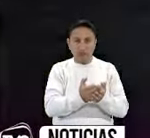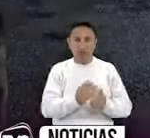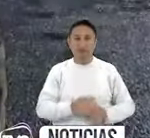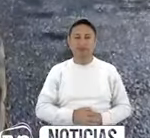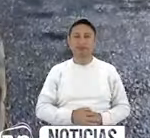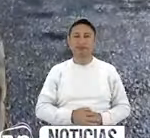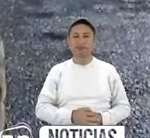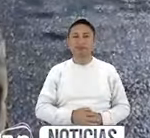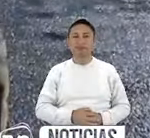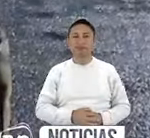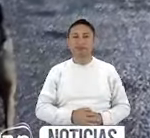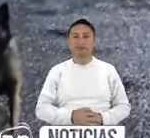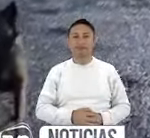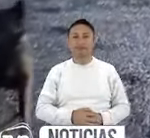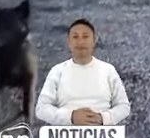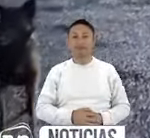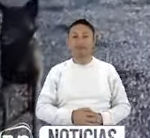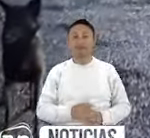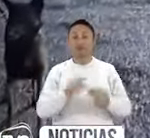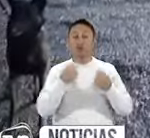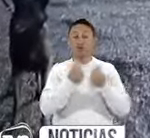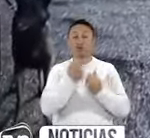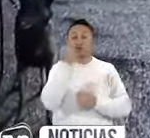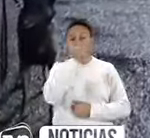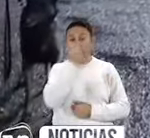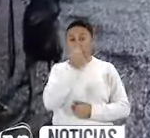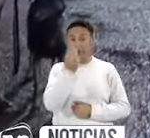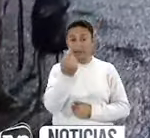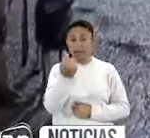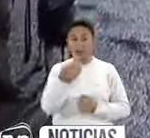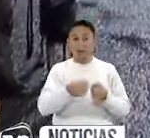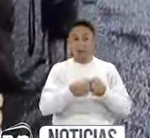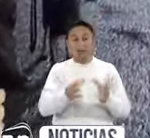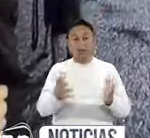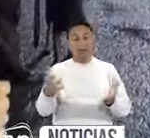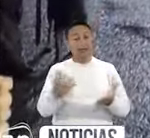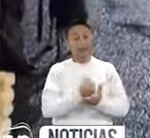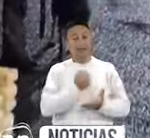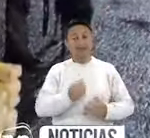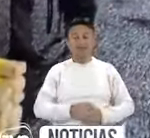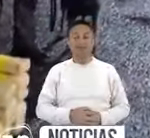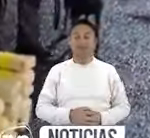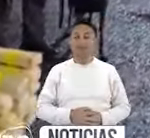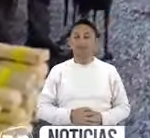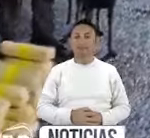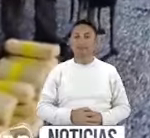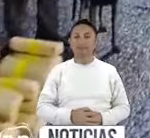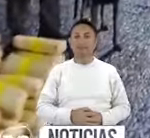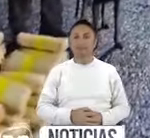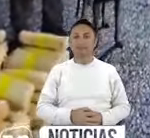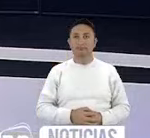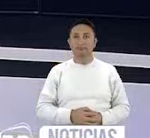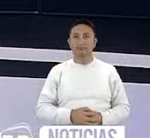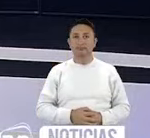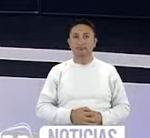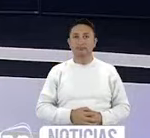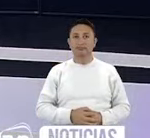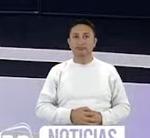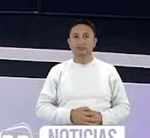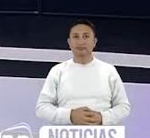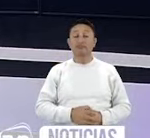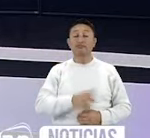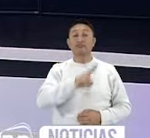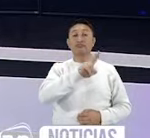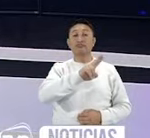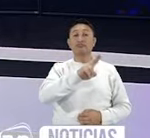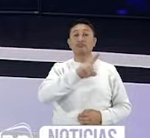a las economías narcocriminales que operan en la frontera norte, informó Iván Casamen. Más de 200 kilos de